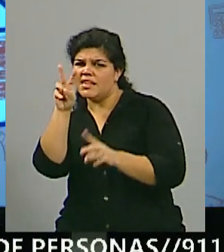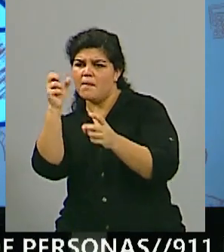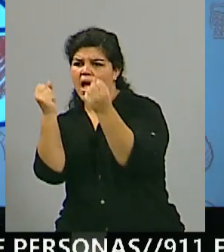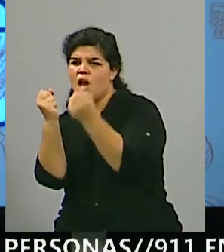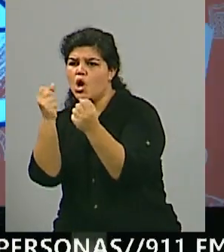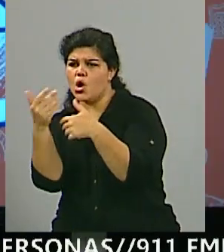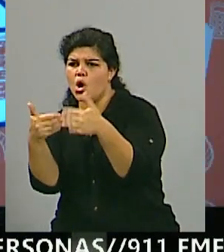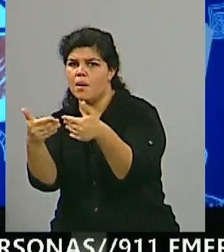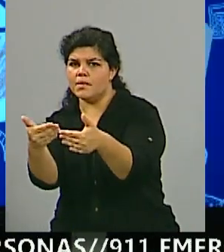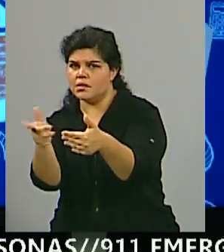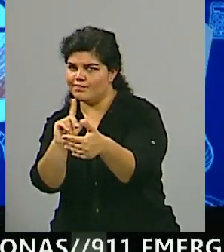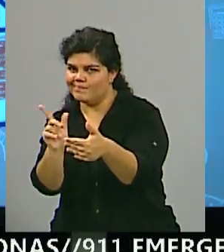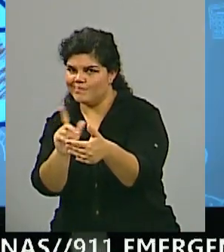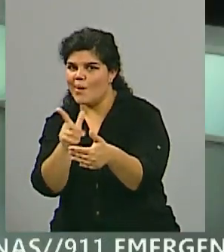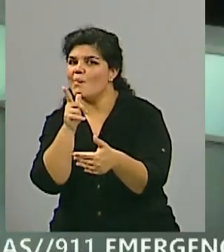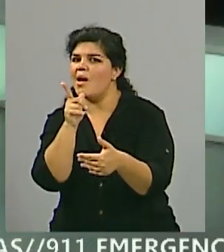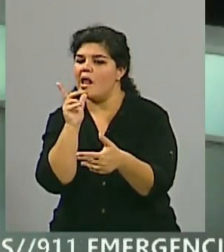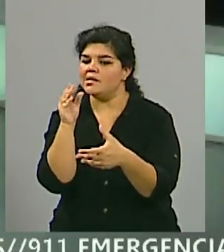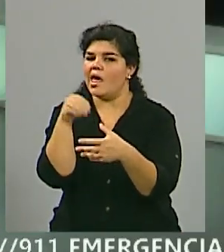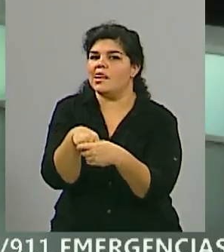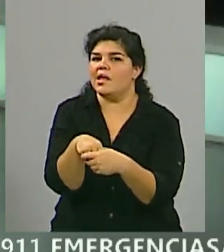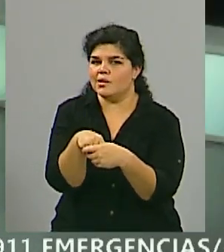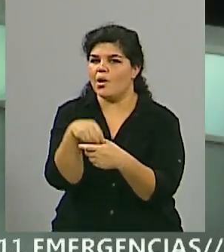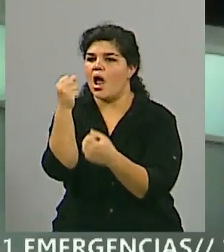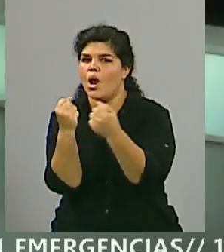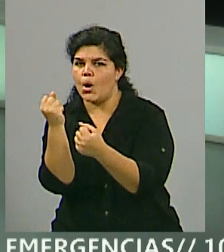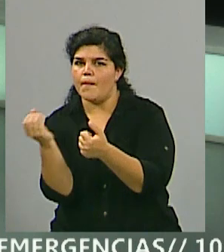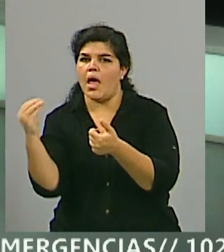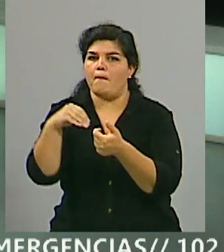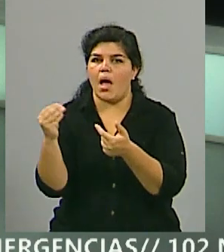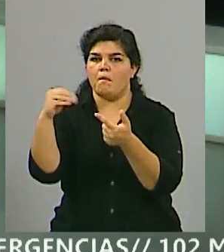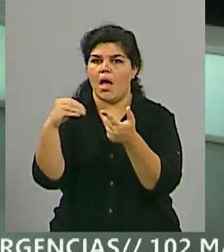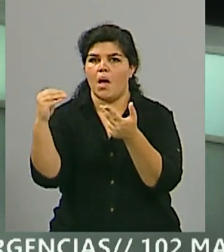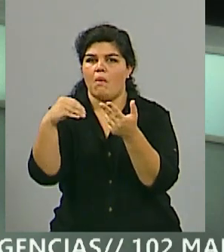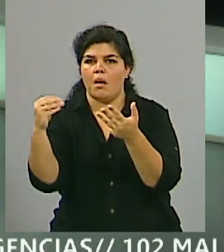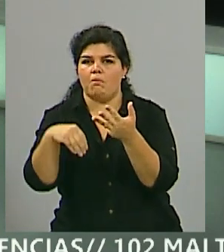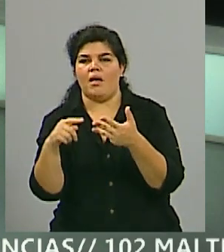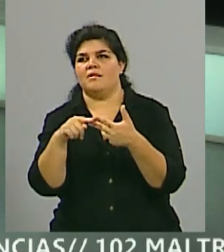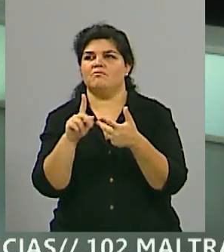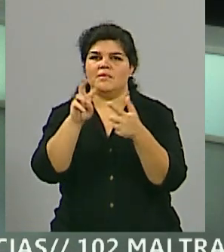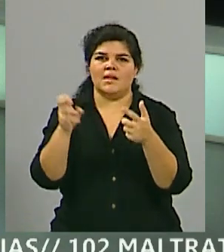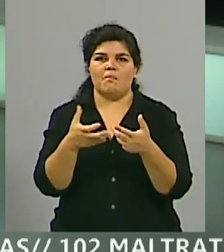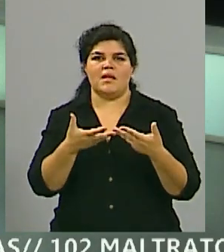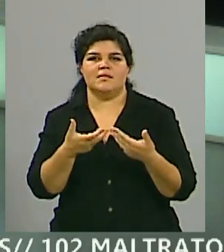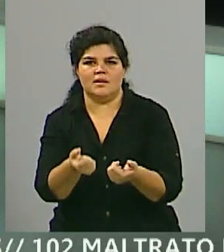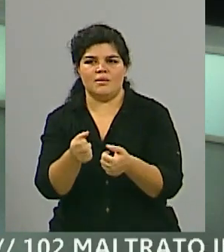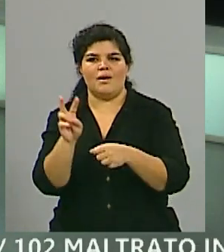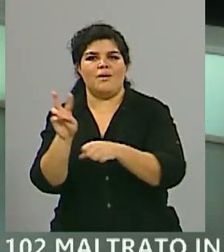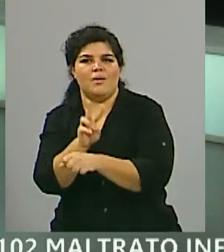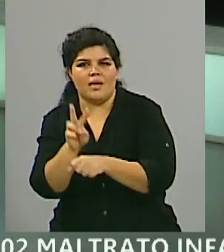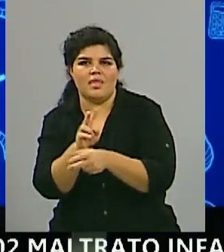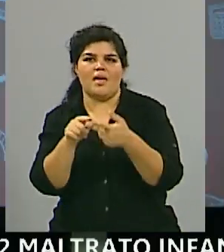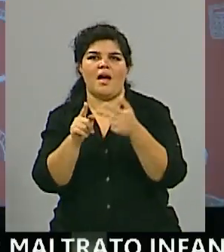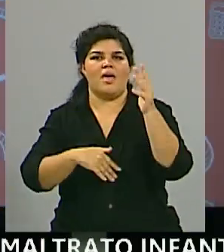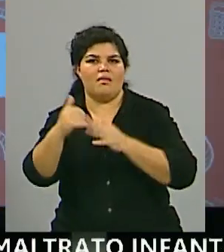se empiezan a dar cuenta de que no había solamente economía, sino que había otras cuestiones, había seguridad, había defensa, había